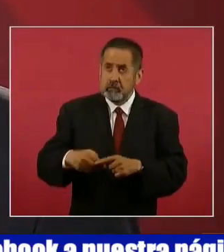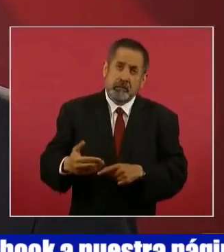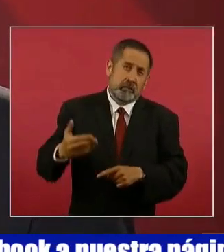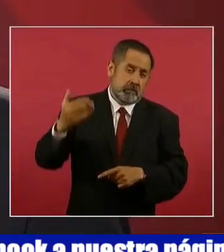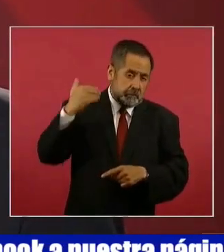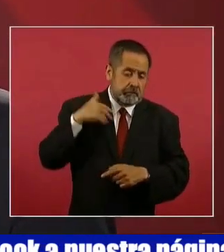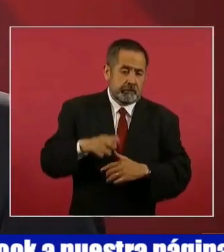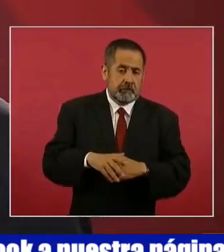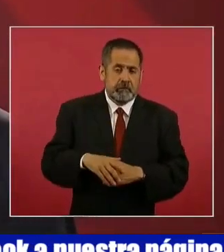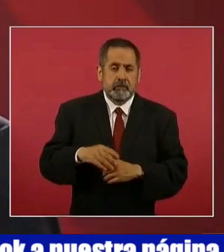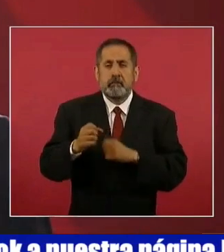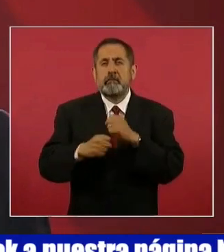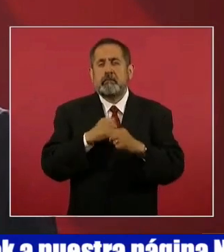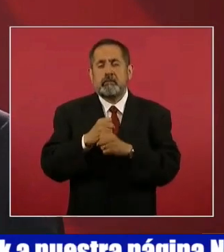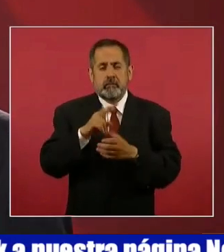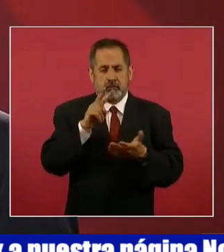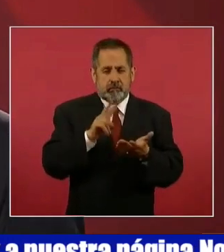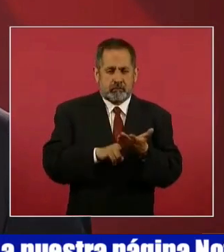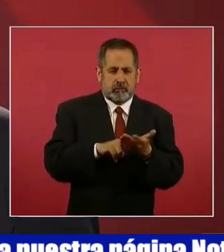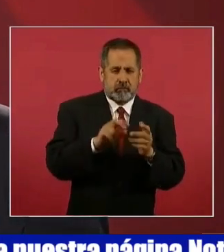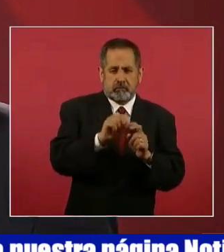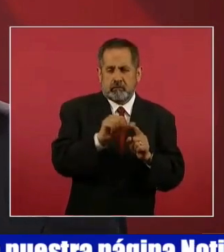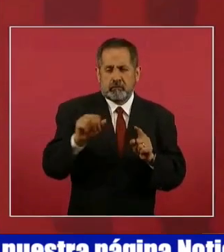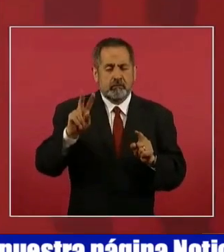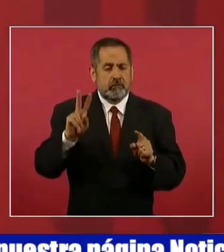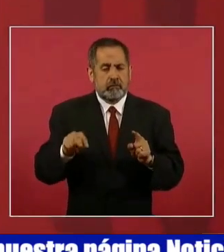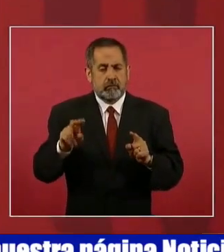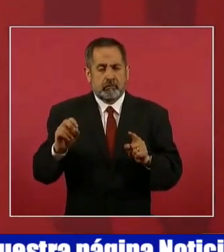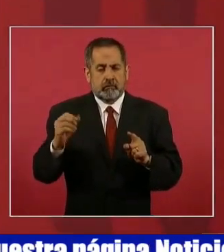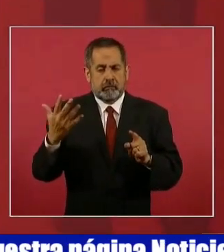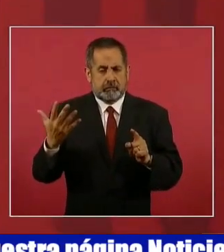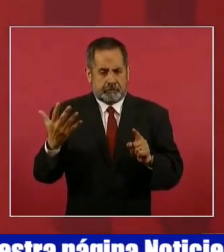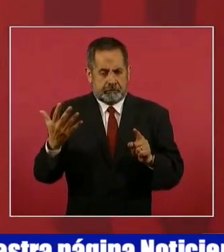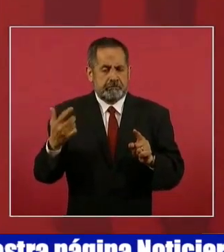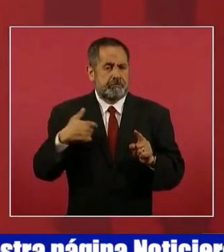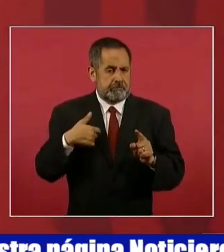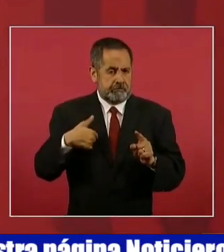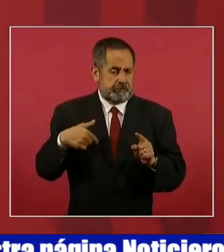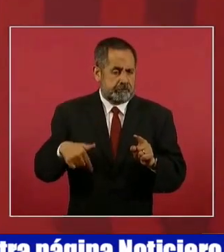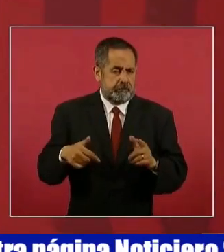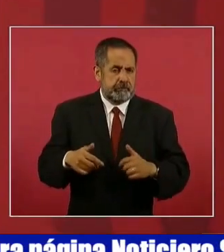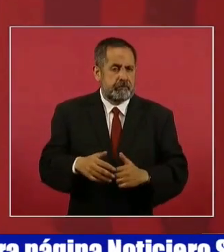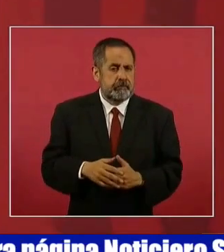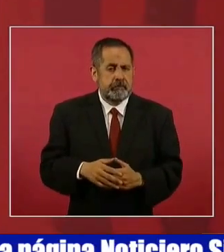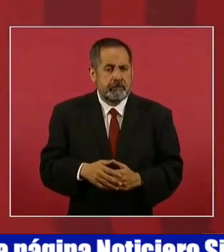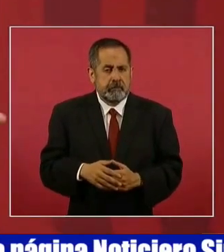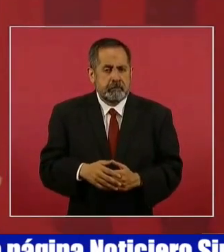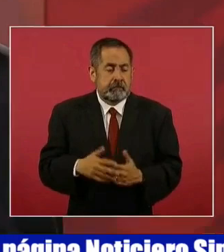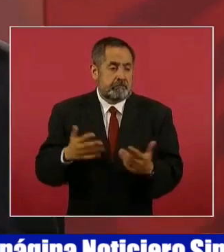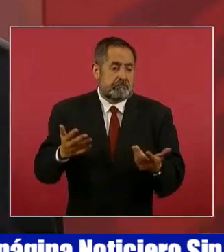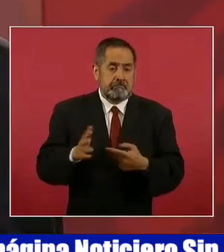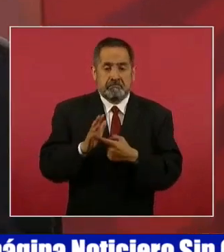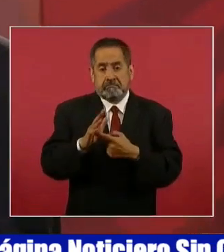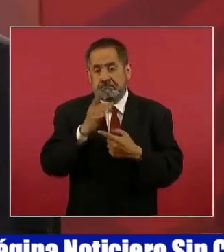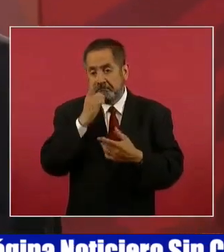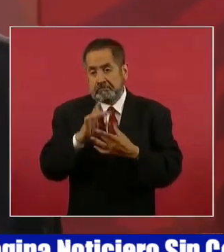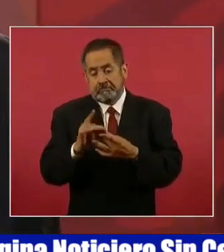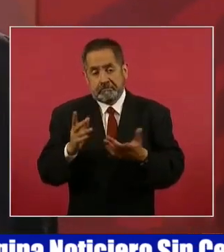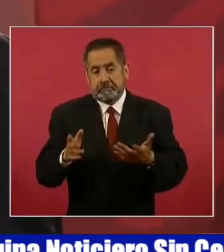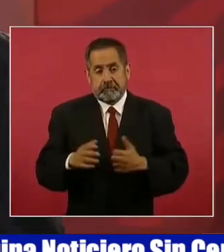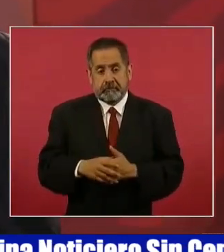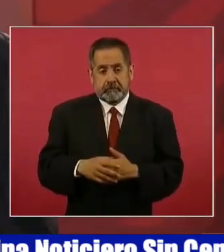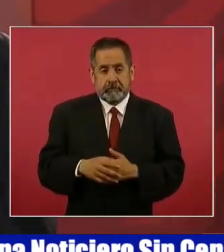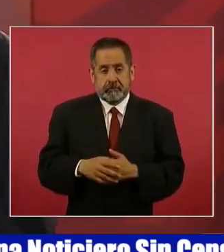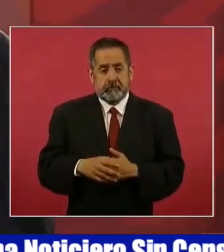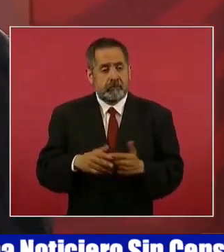mundo? Dice el presidente que la inseguridad se desquició con Miguel Ángel Mancera. Y por cierto, también habla de su gestión